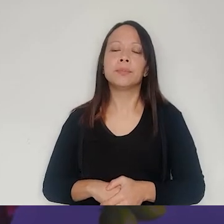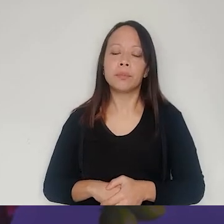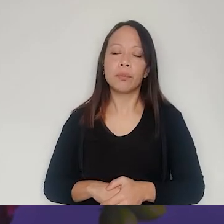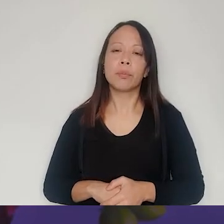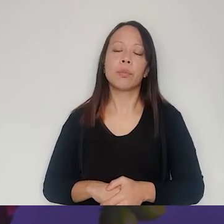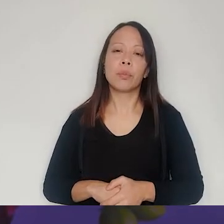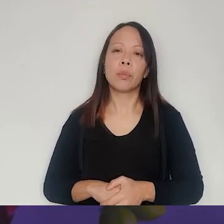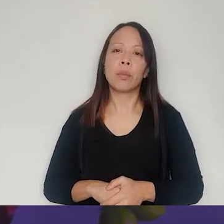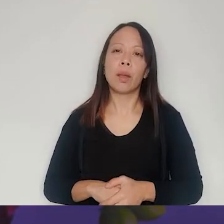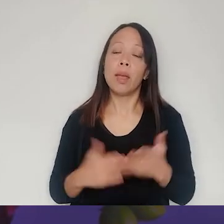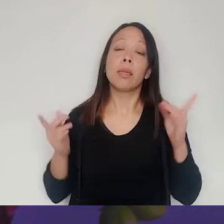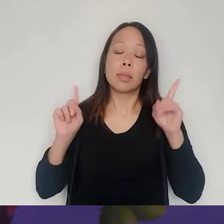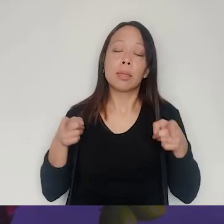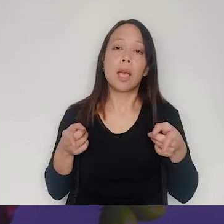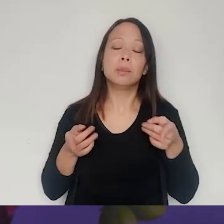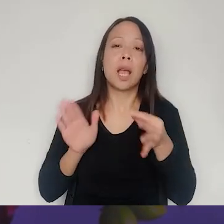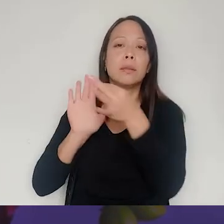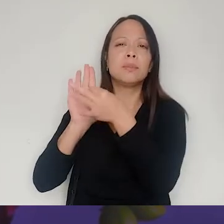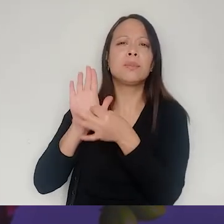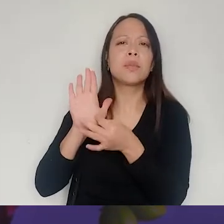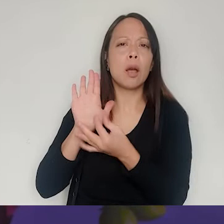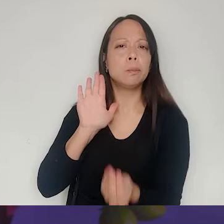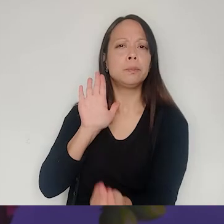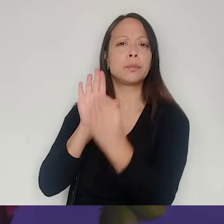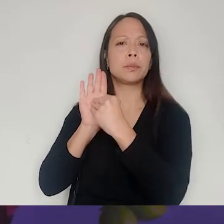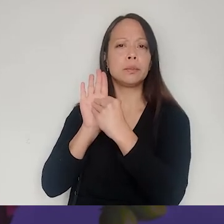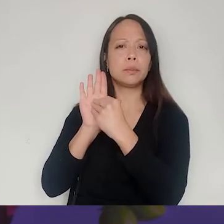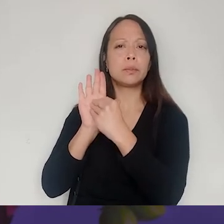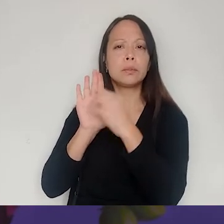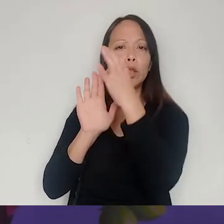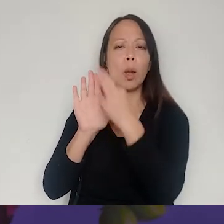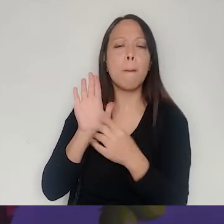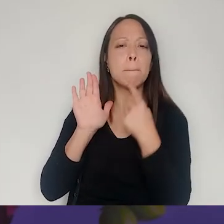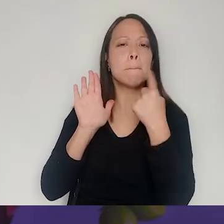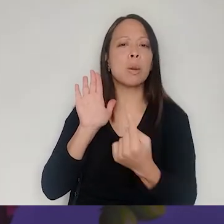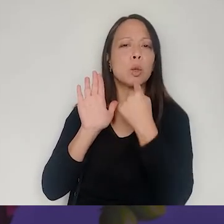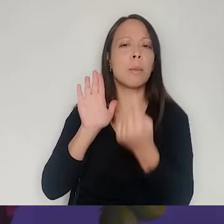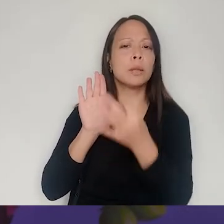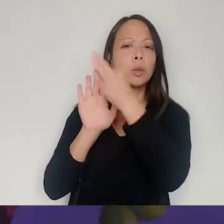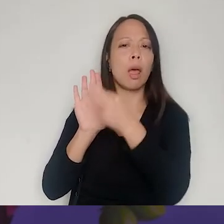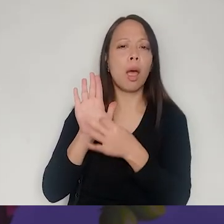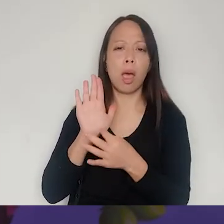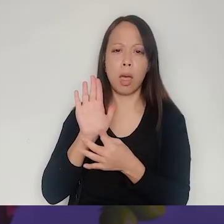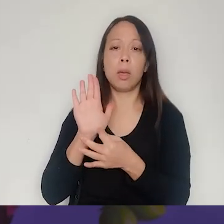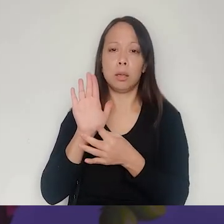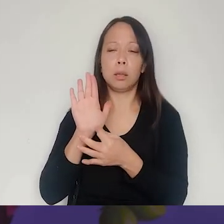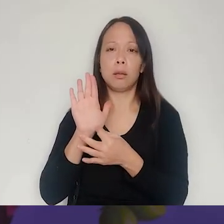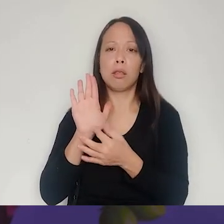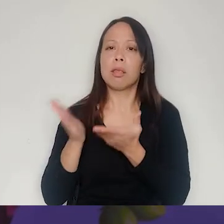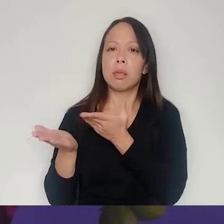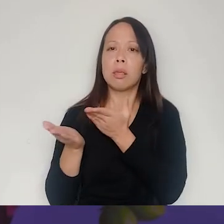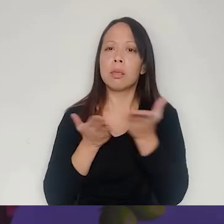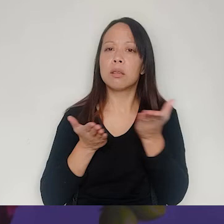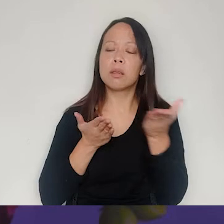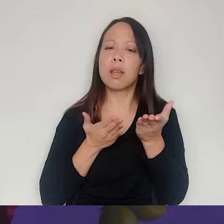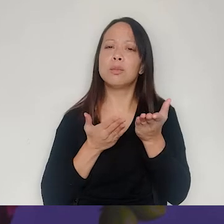También quisimos completar estos datos que eran de cuestionario, ¿no?, con los datos de nuestro propio Servicio de Información y Orientación. En